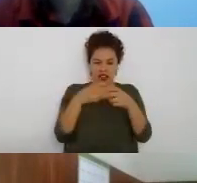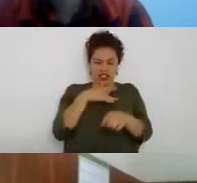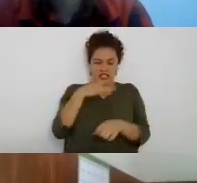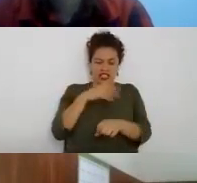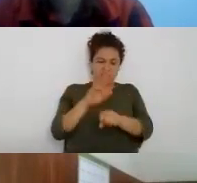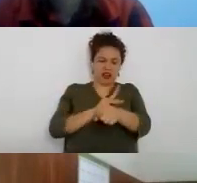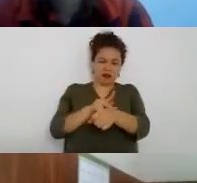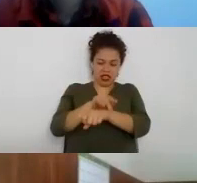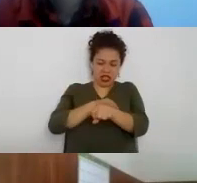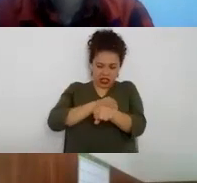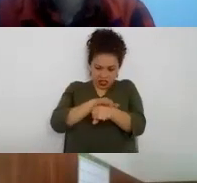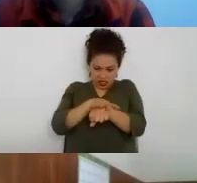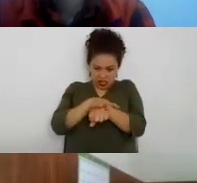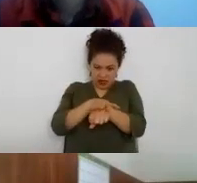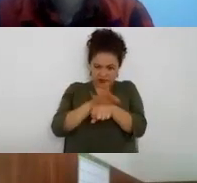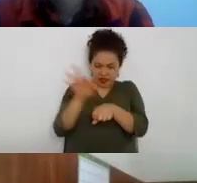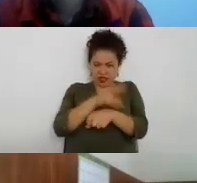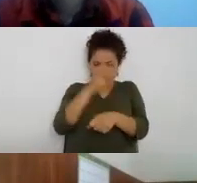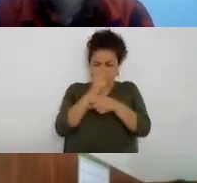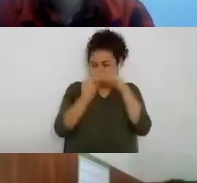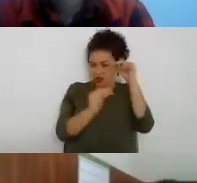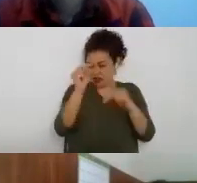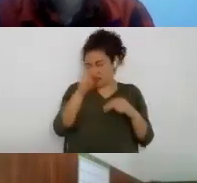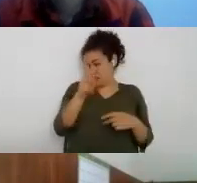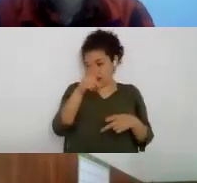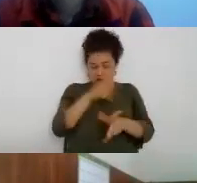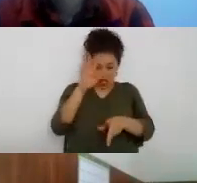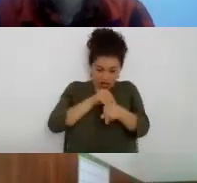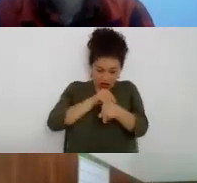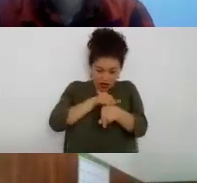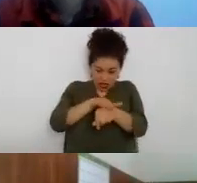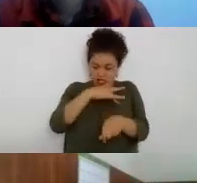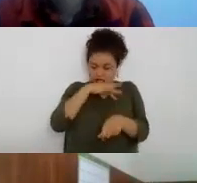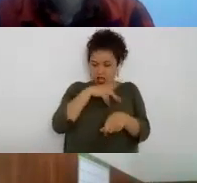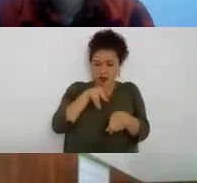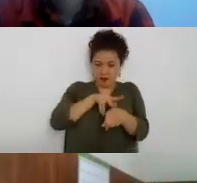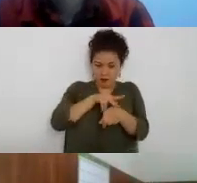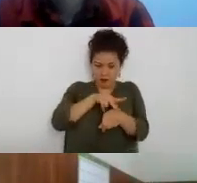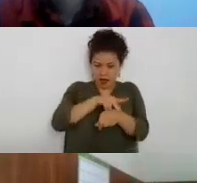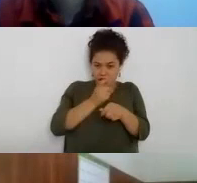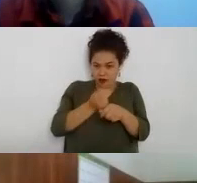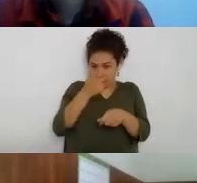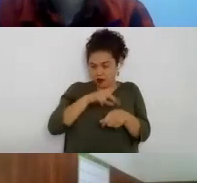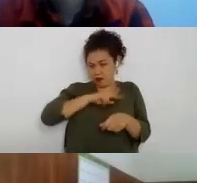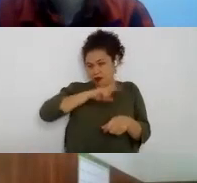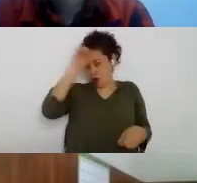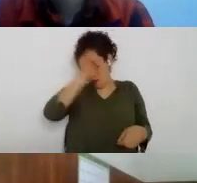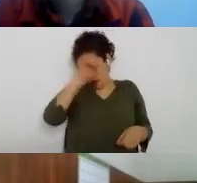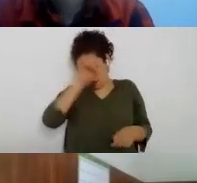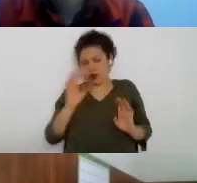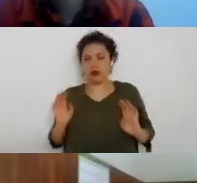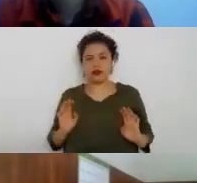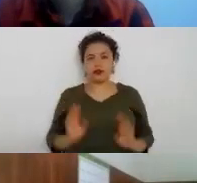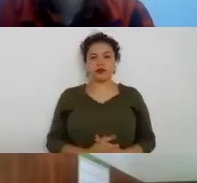piel, quizá en el segundo grado, pero las terminaciones nerviosas están sobre la primera capa desde mi punto de vista. Entonces yo